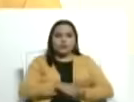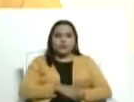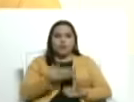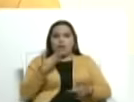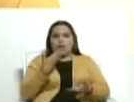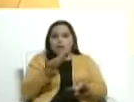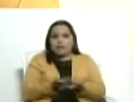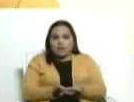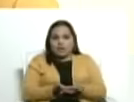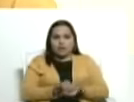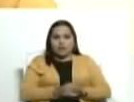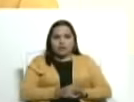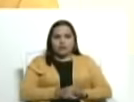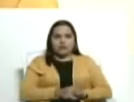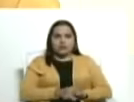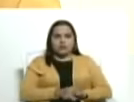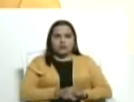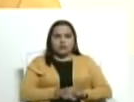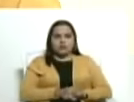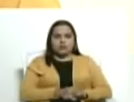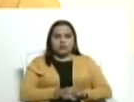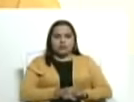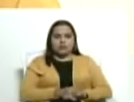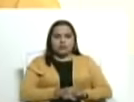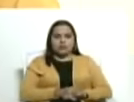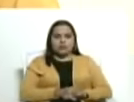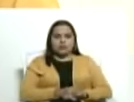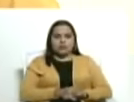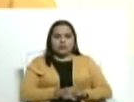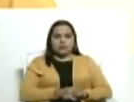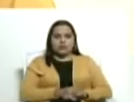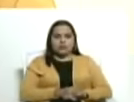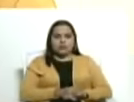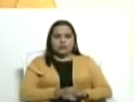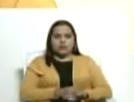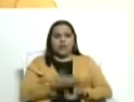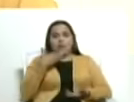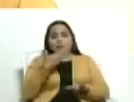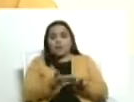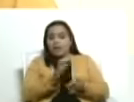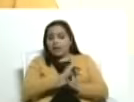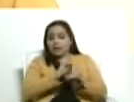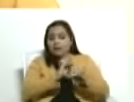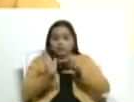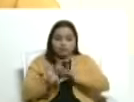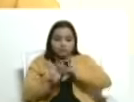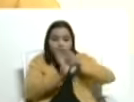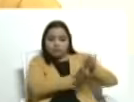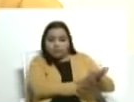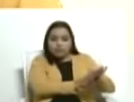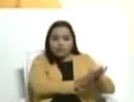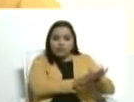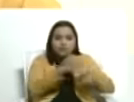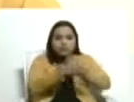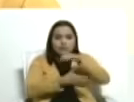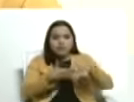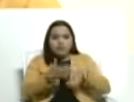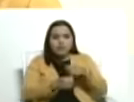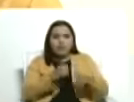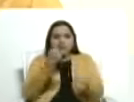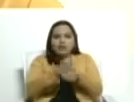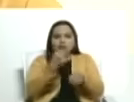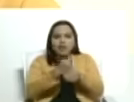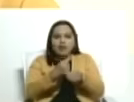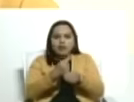exigen que las posturas sean hechas a un lado y se trabaje por